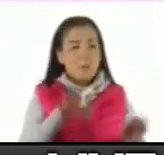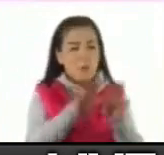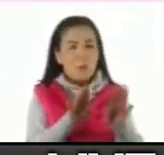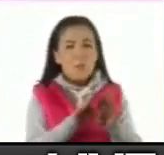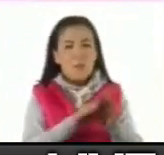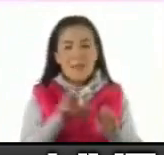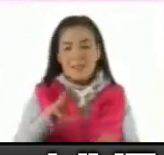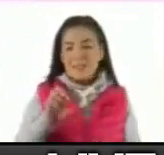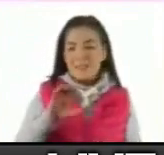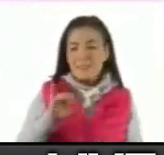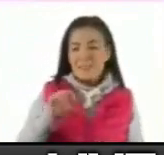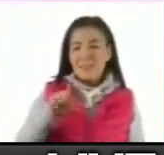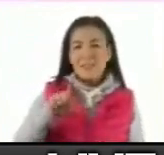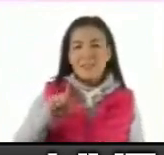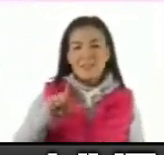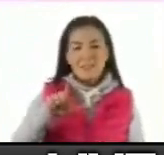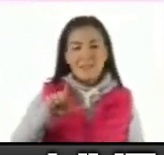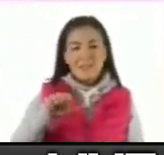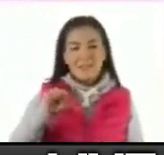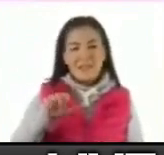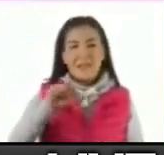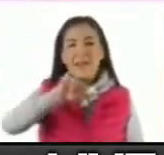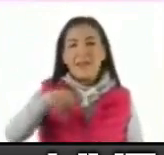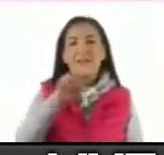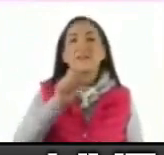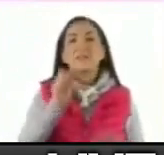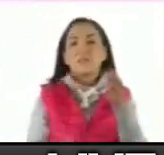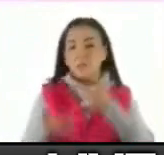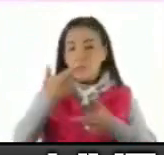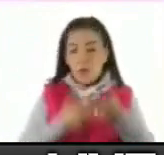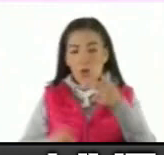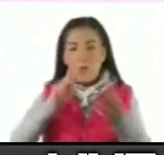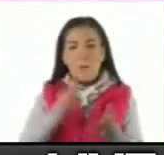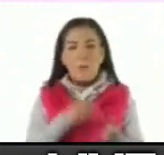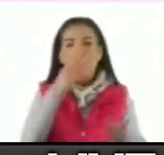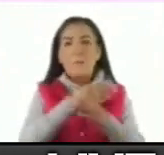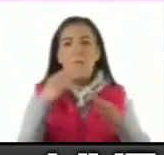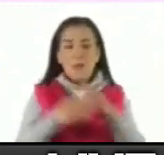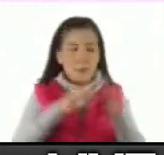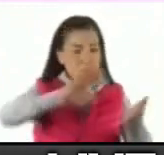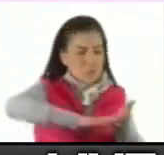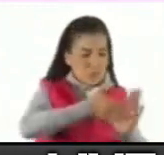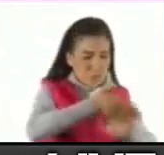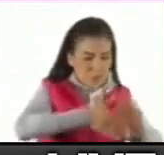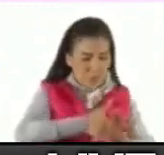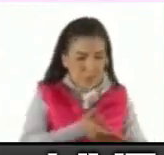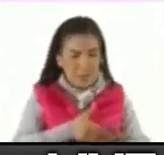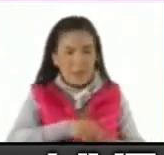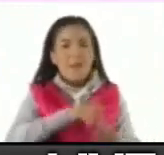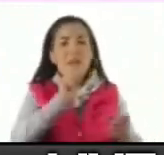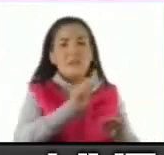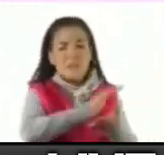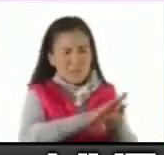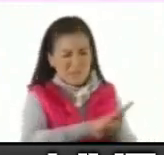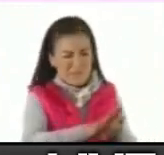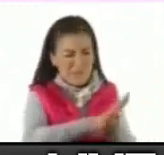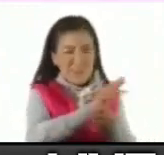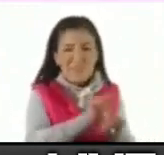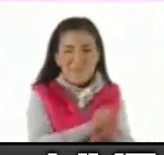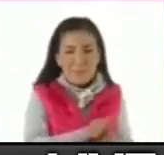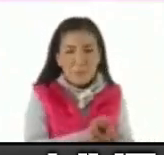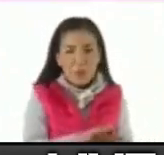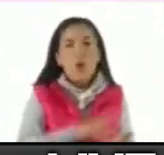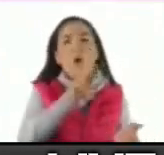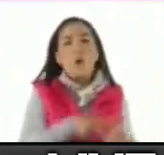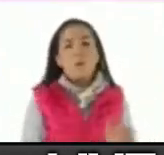los materiales plásticos que desechamos se recuperan, lavan, trituran, homogenizan para después hacerlos hilos de